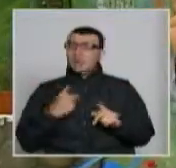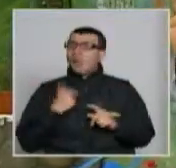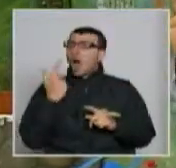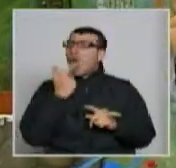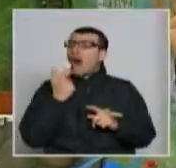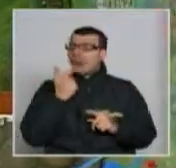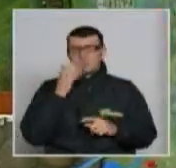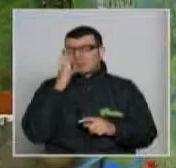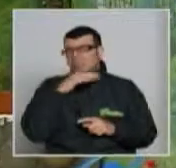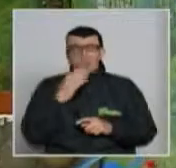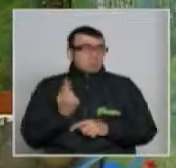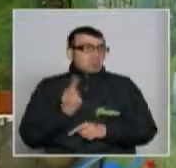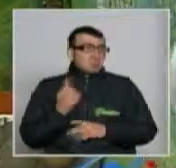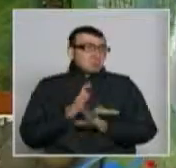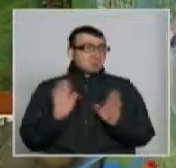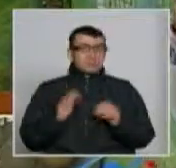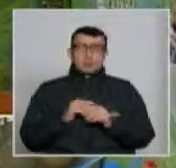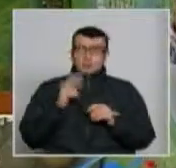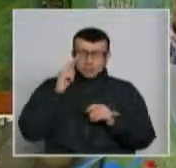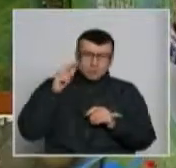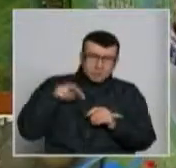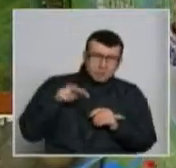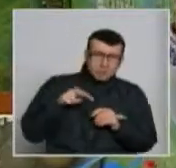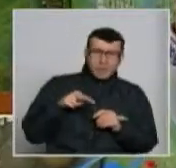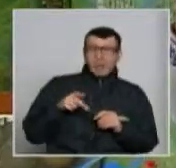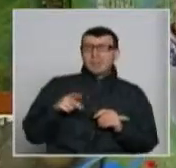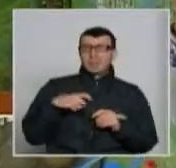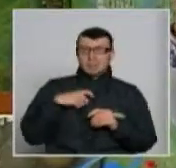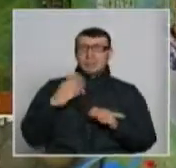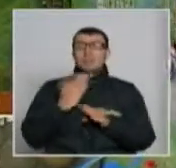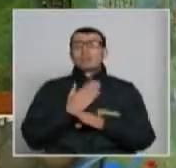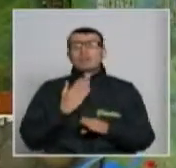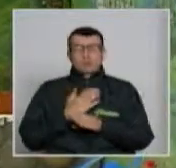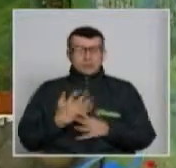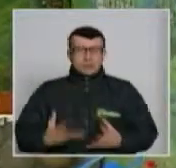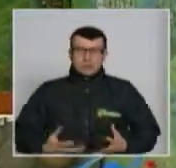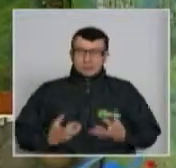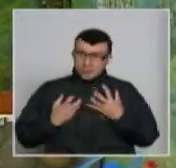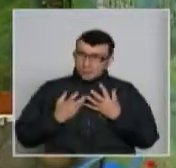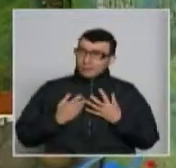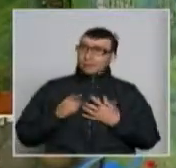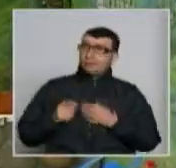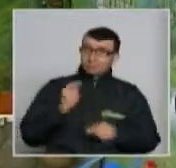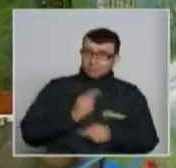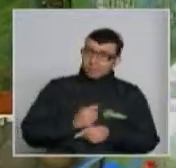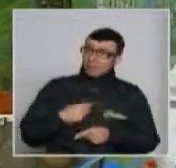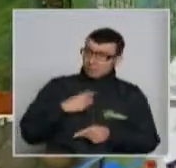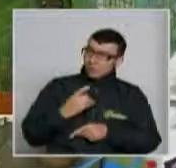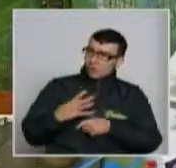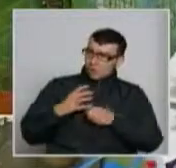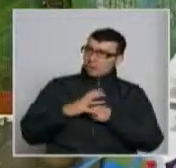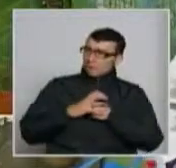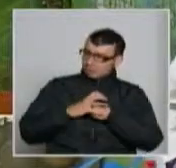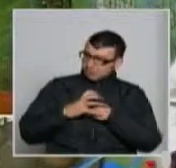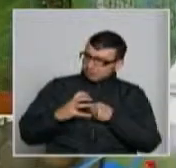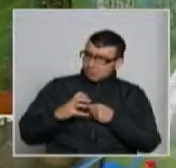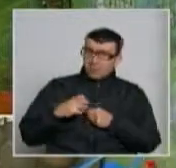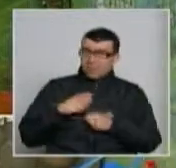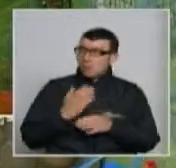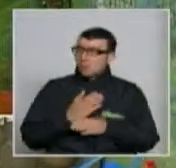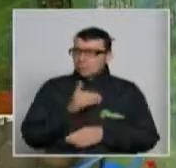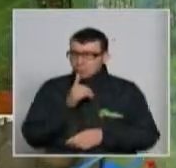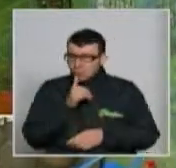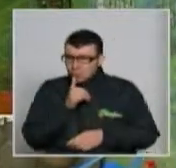aliento, y abre uno la boca y hay un proceso infeccioso, y uno le dice, y también duele en las articulaciones, ha tenido problemas para